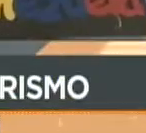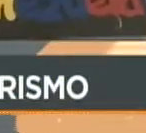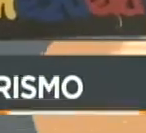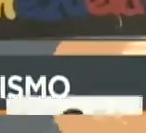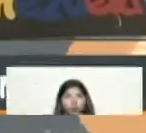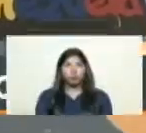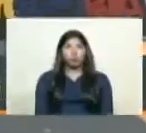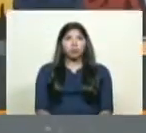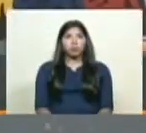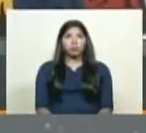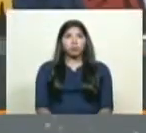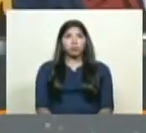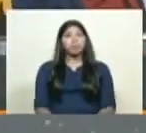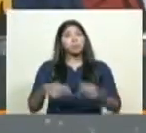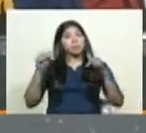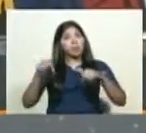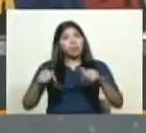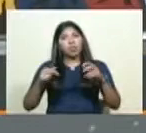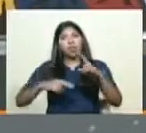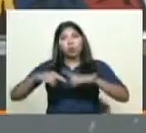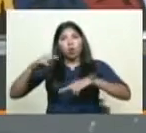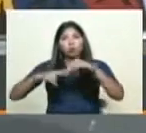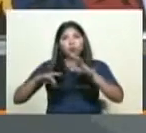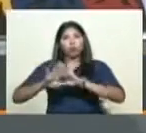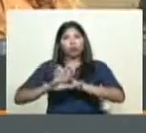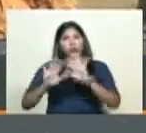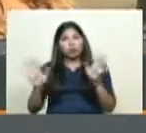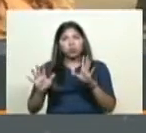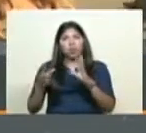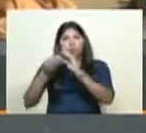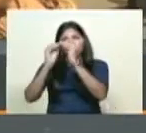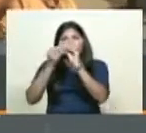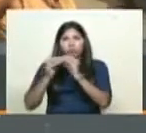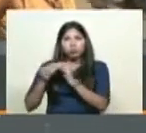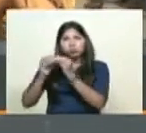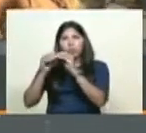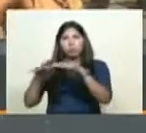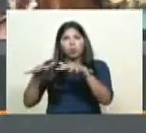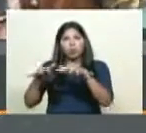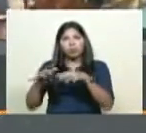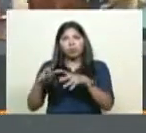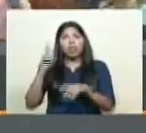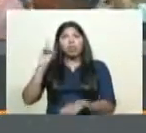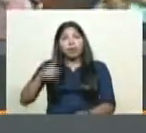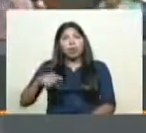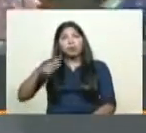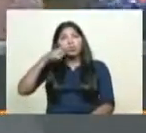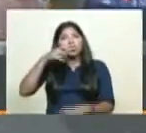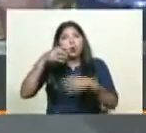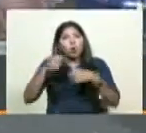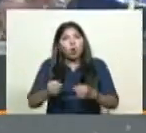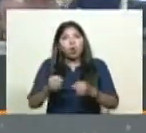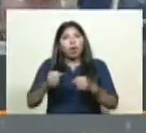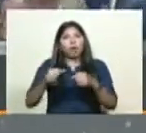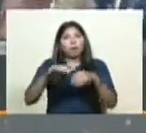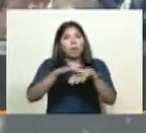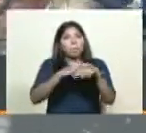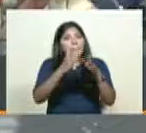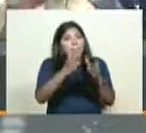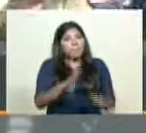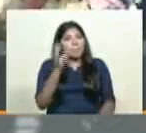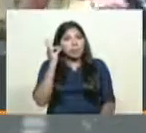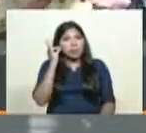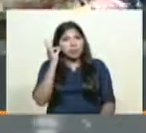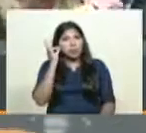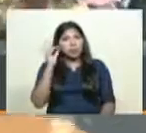esta maravillosa obra se le cumpla los estándares de mantenimiento, los estándares de seguridad. La ministra Marlene Contreras, con